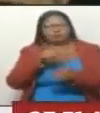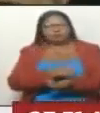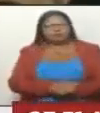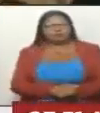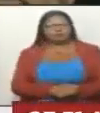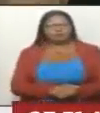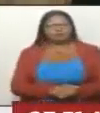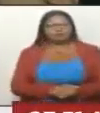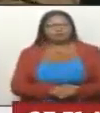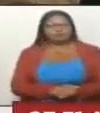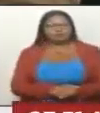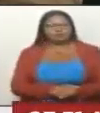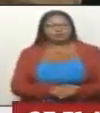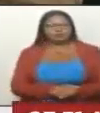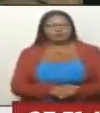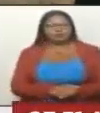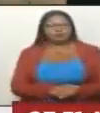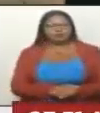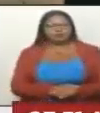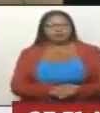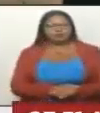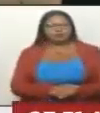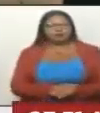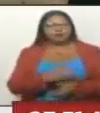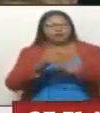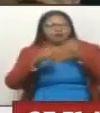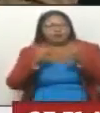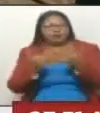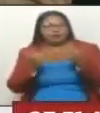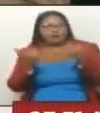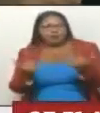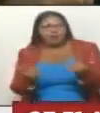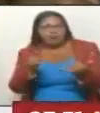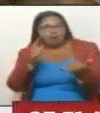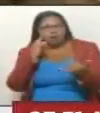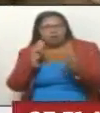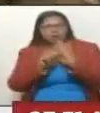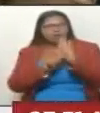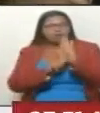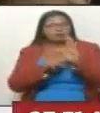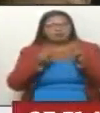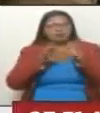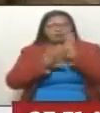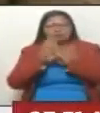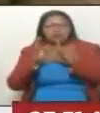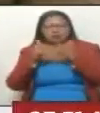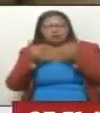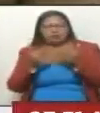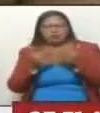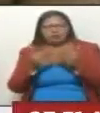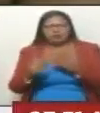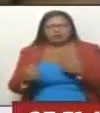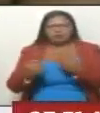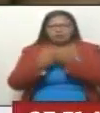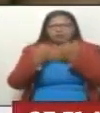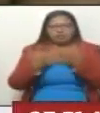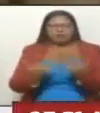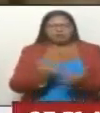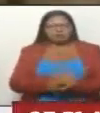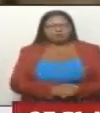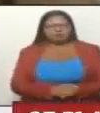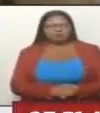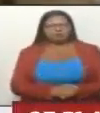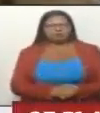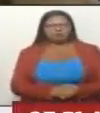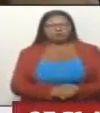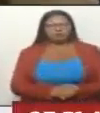un Estado forajido, pudiera ser, porque lo demostraron ellos con el Estatuto de Transición, que pretendieron dar un golpe de Estado. Claro, claro.